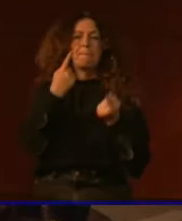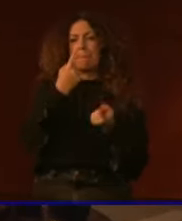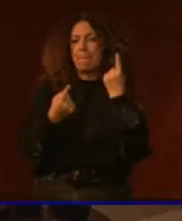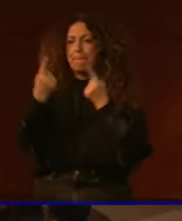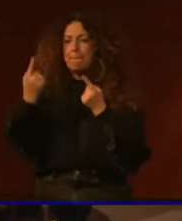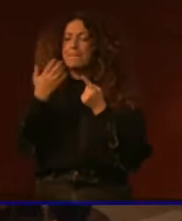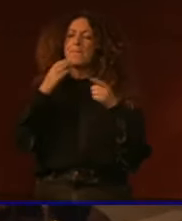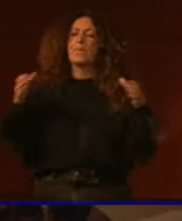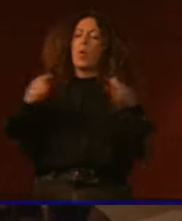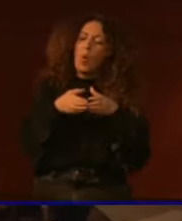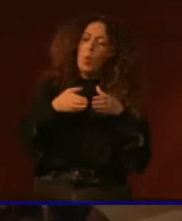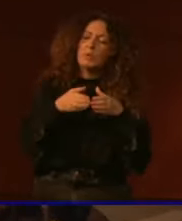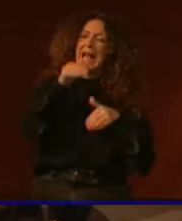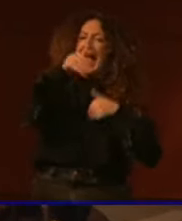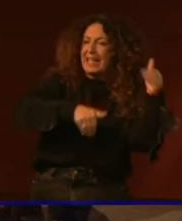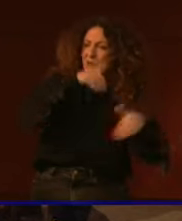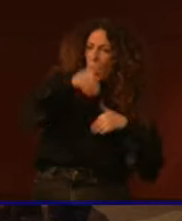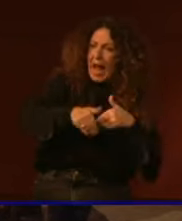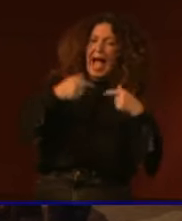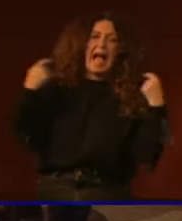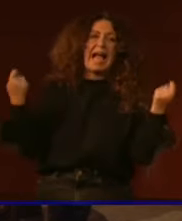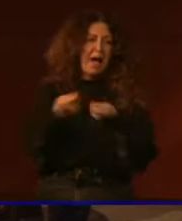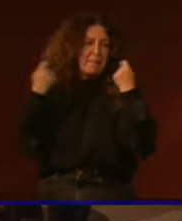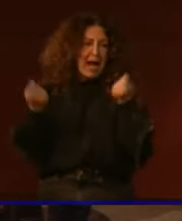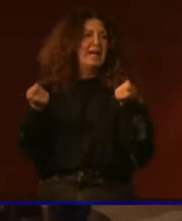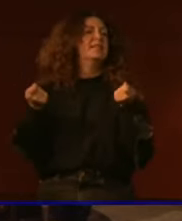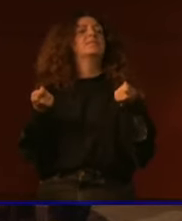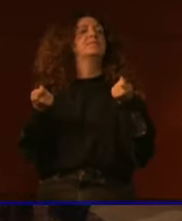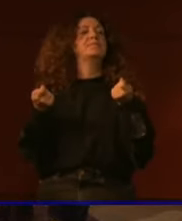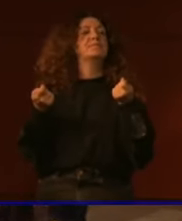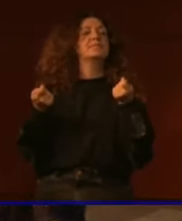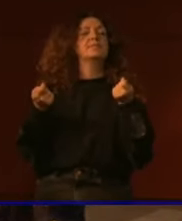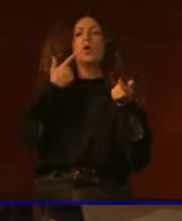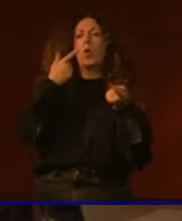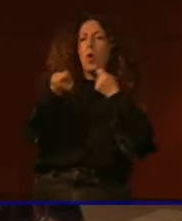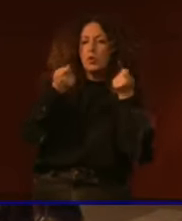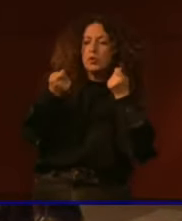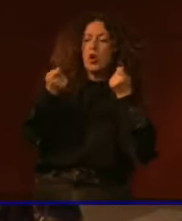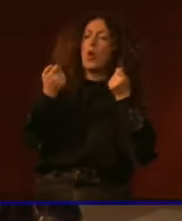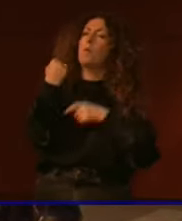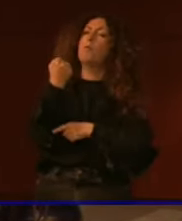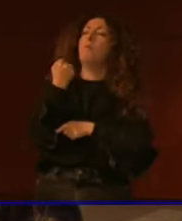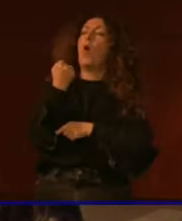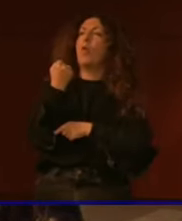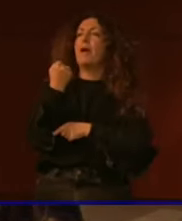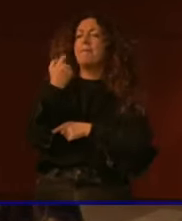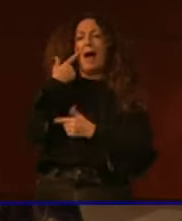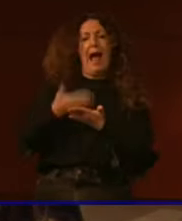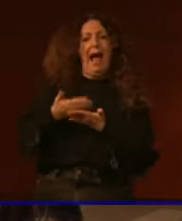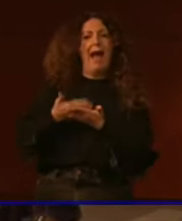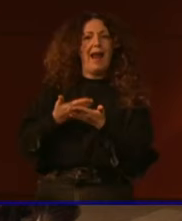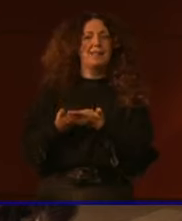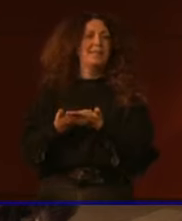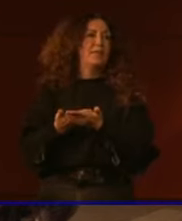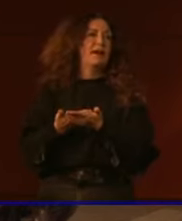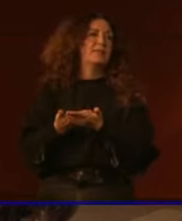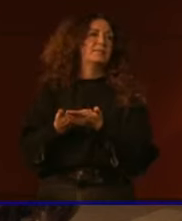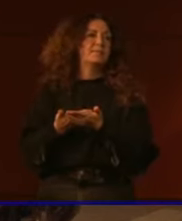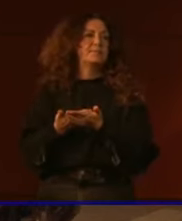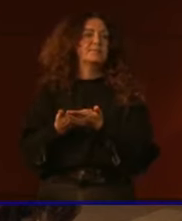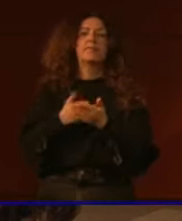Junta Electoral, hay campañas, es decir, tienen un control y tienen un poder para garantizar de aquella manera, cada uno de los que